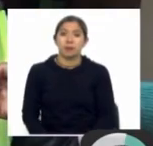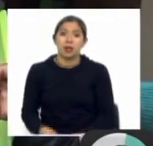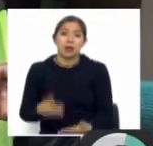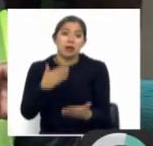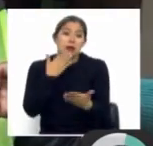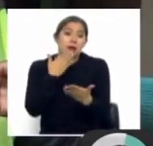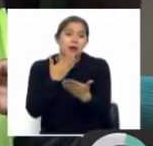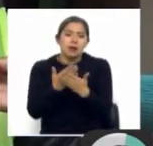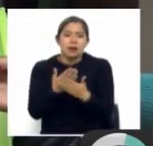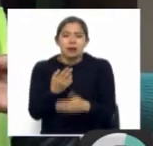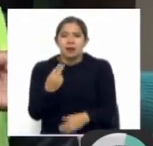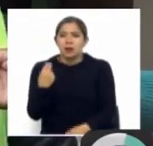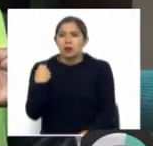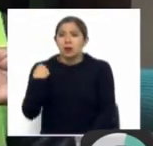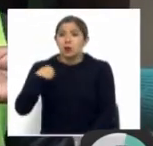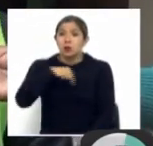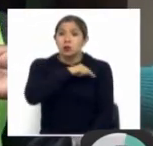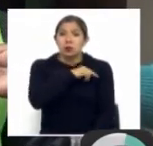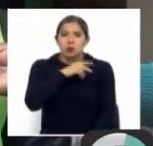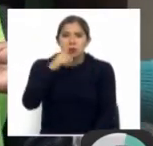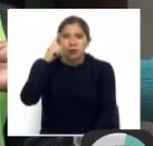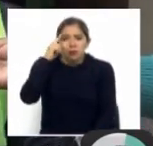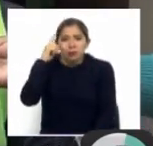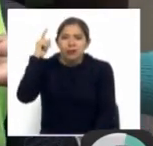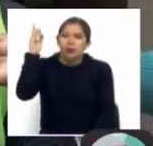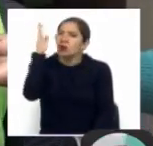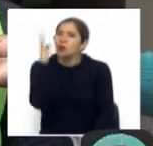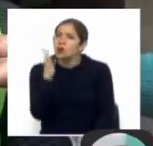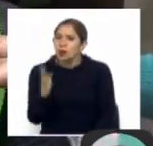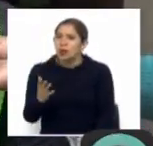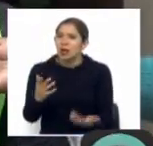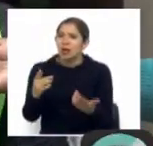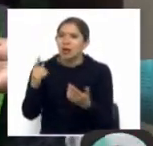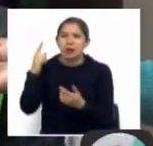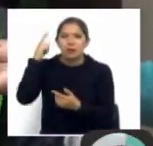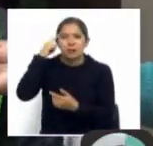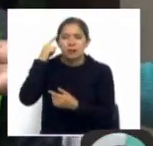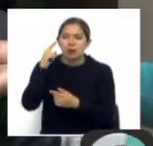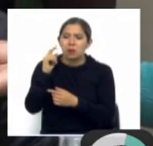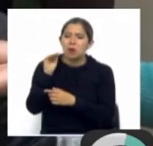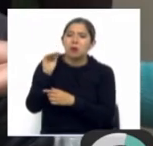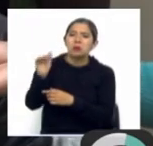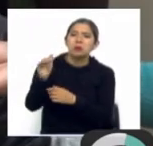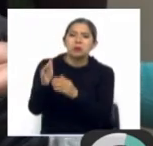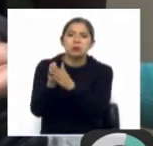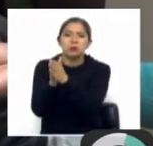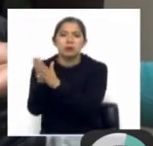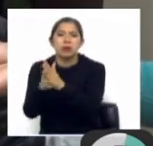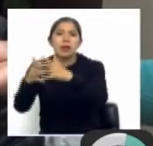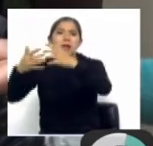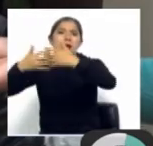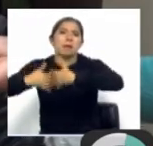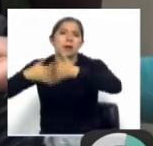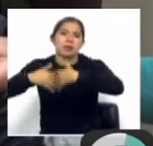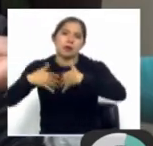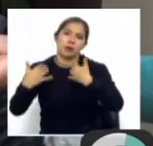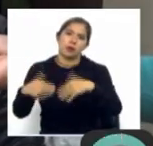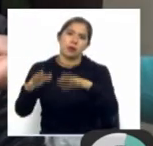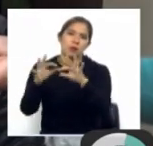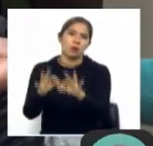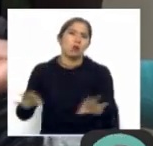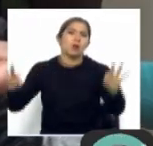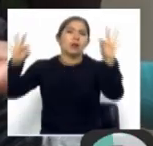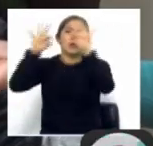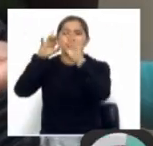habíamos pensado llegar a despertar el interés de una empresa tan importante